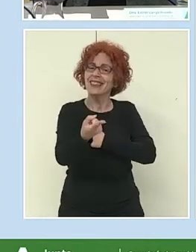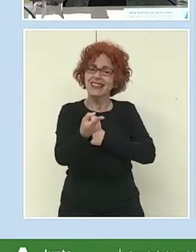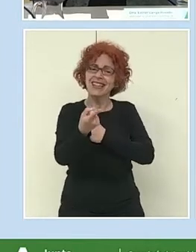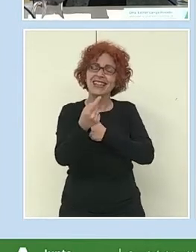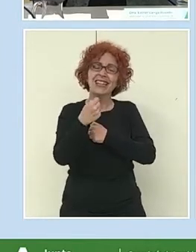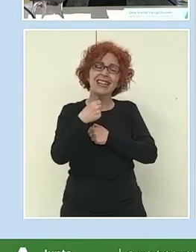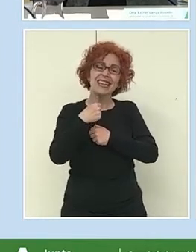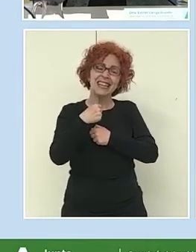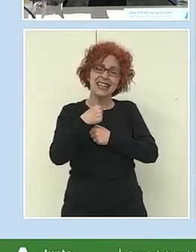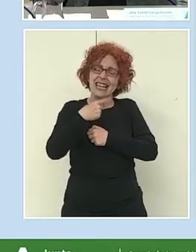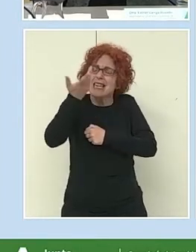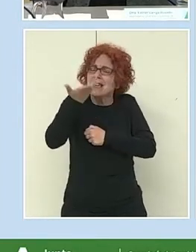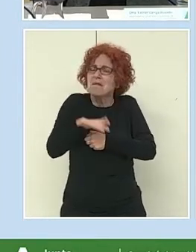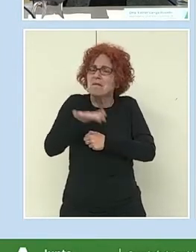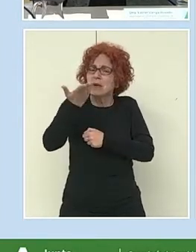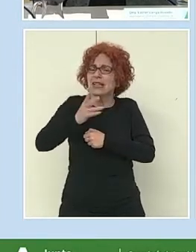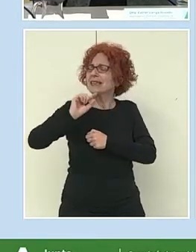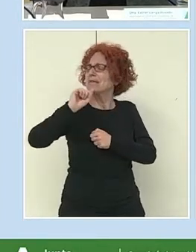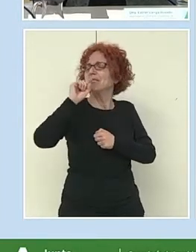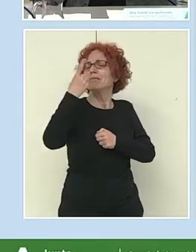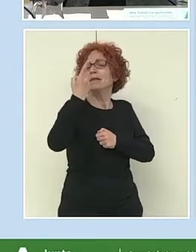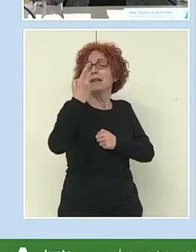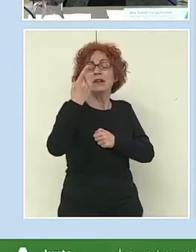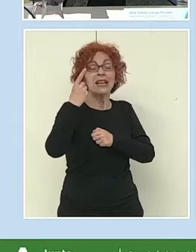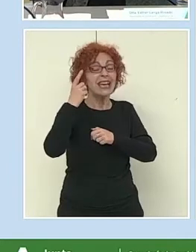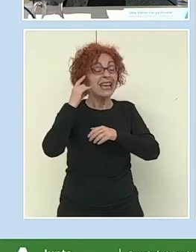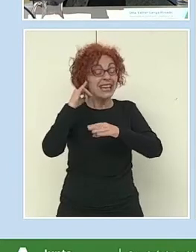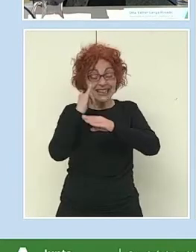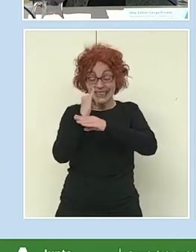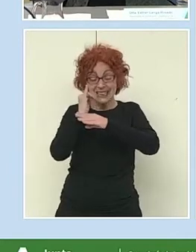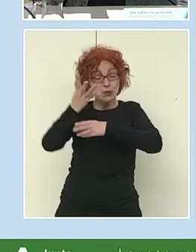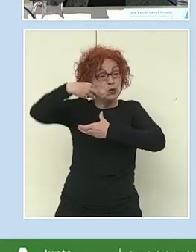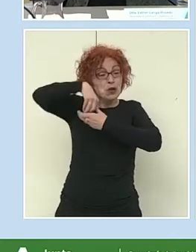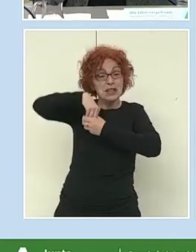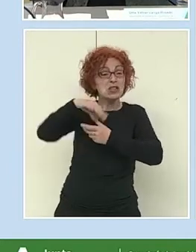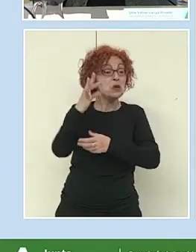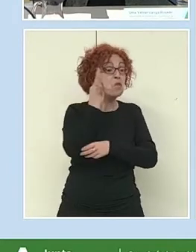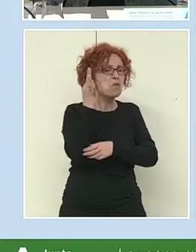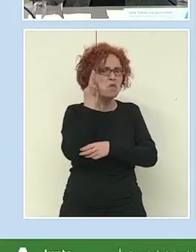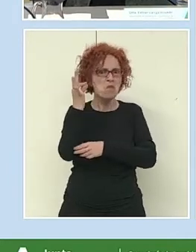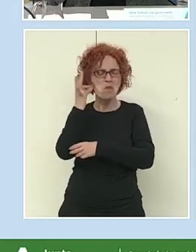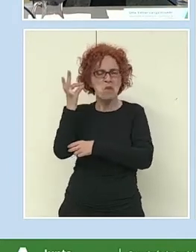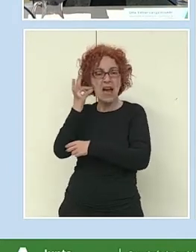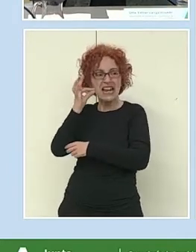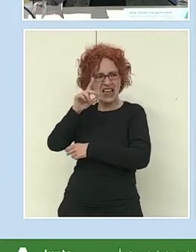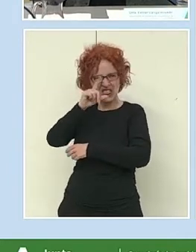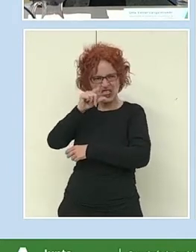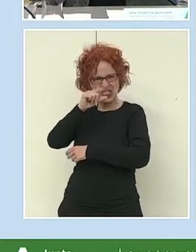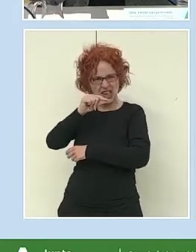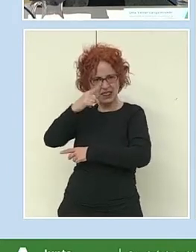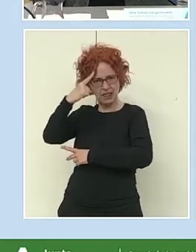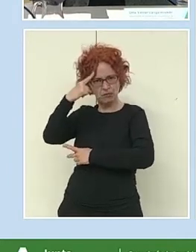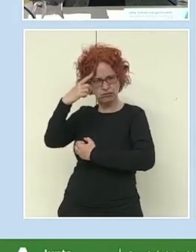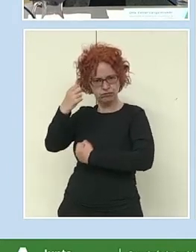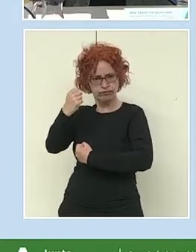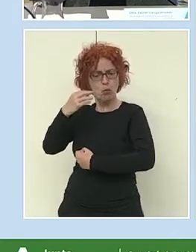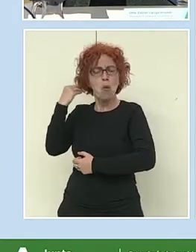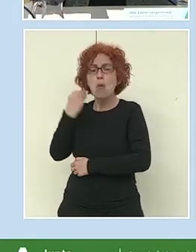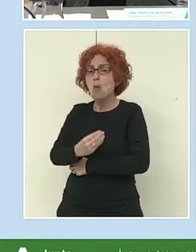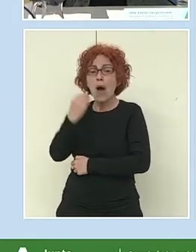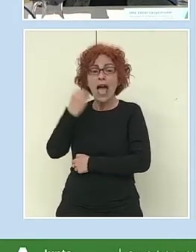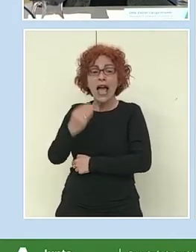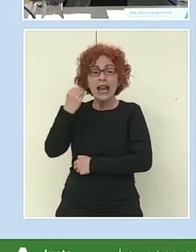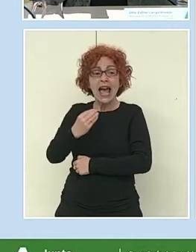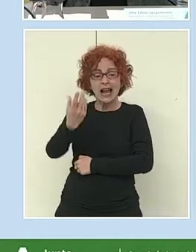anime a las alumnas que destacan en tecnología que escojan este camino que yo y muchas de mis compañeras hemos